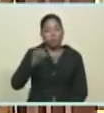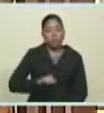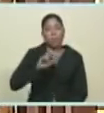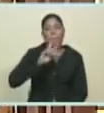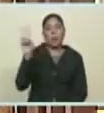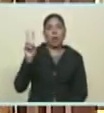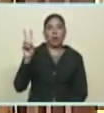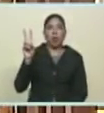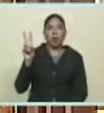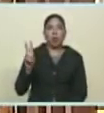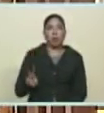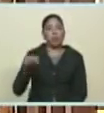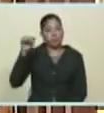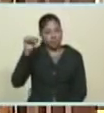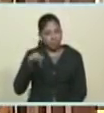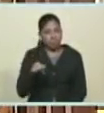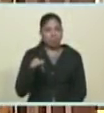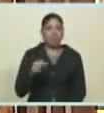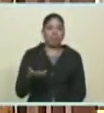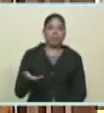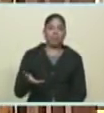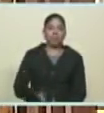Venezuela. En Venezuela.